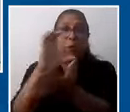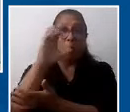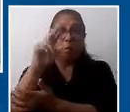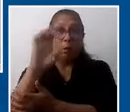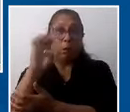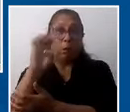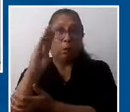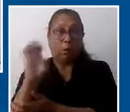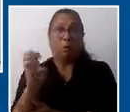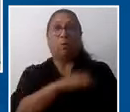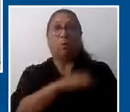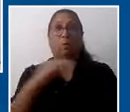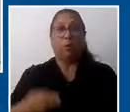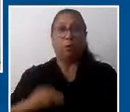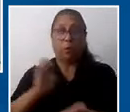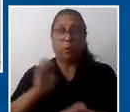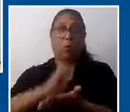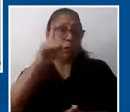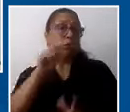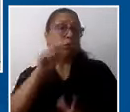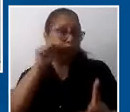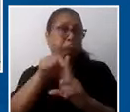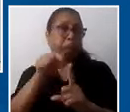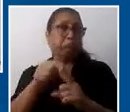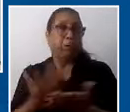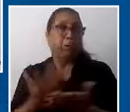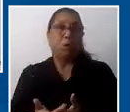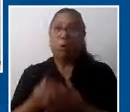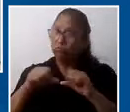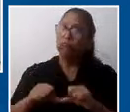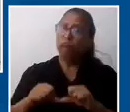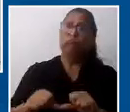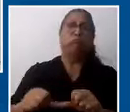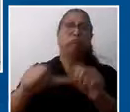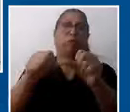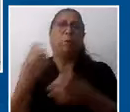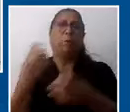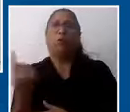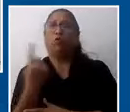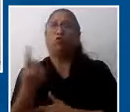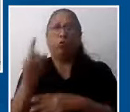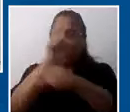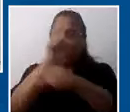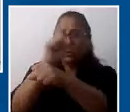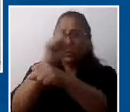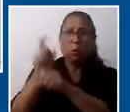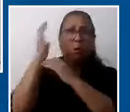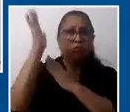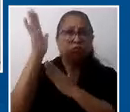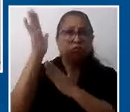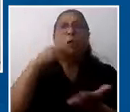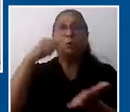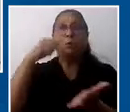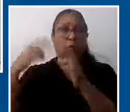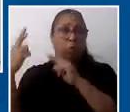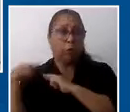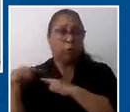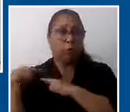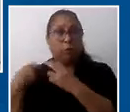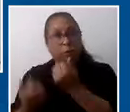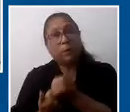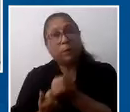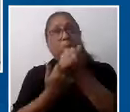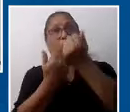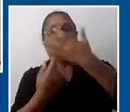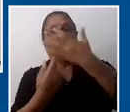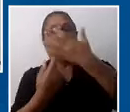Ministerio de Educación muy particularmente, que continuamente no solamente capacita, sino también se encarga de asistir técnicamente en lo que se refiere